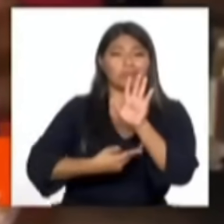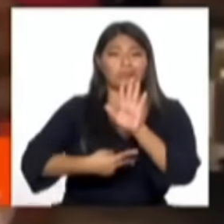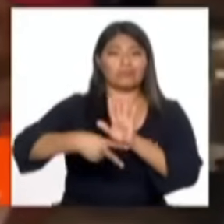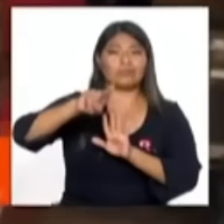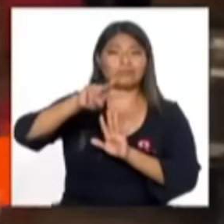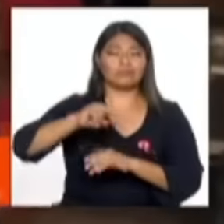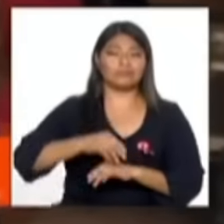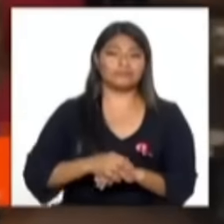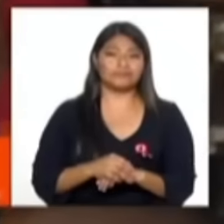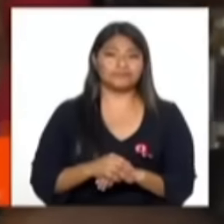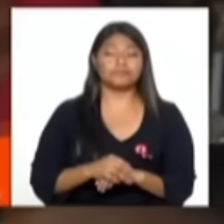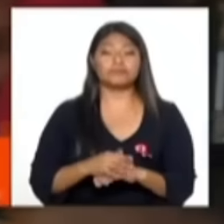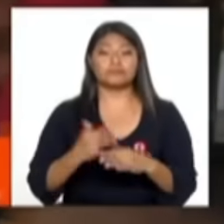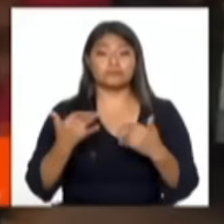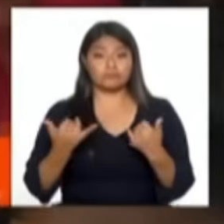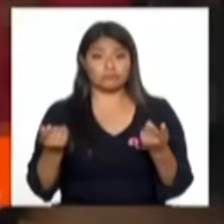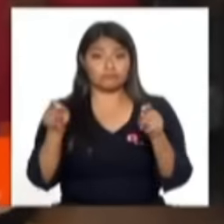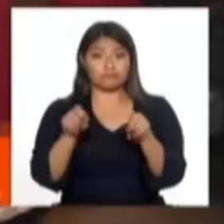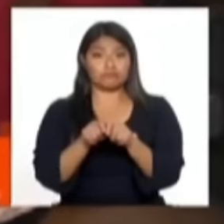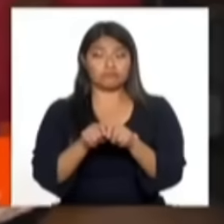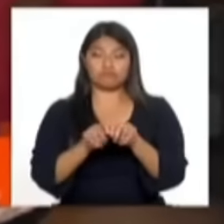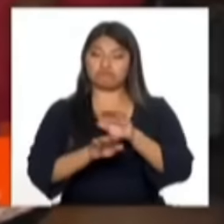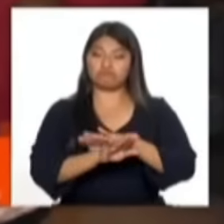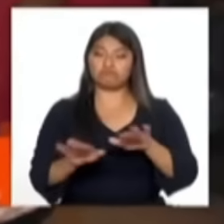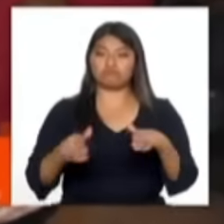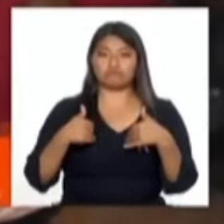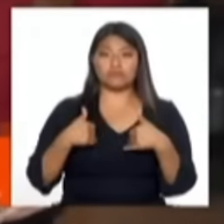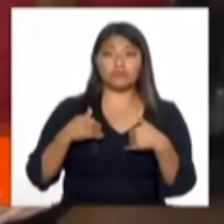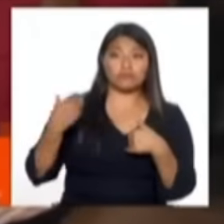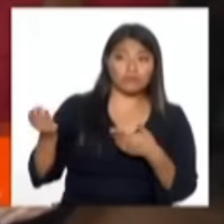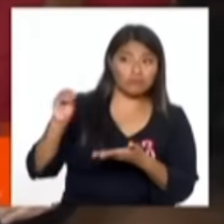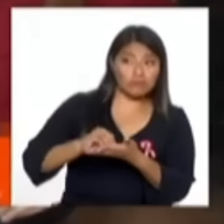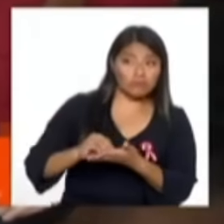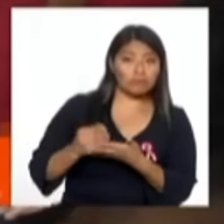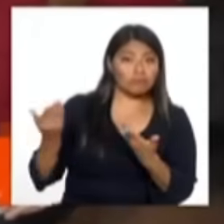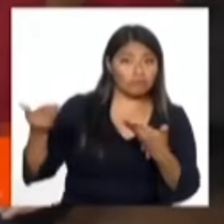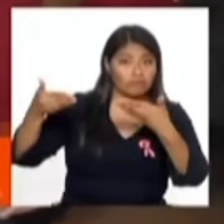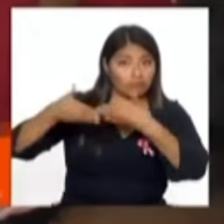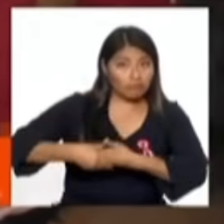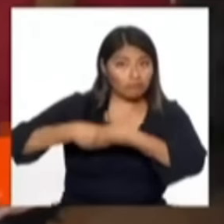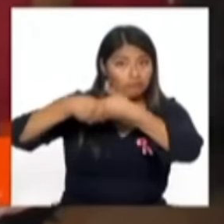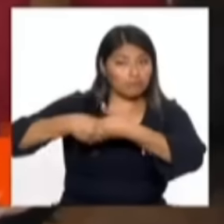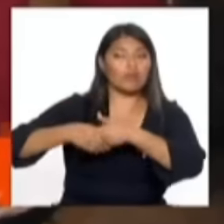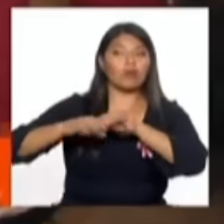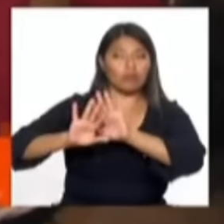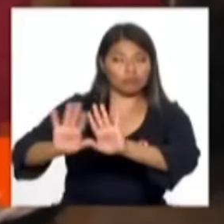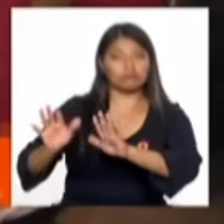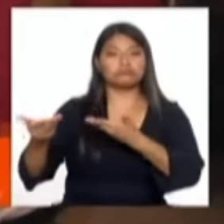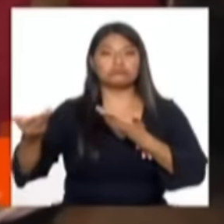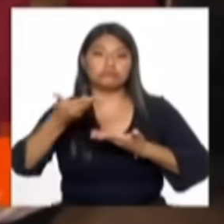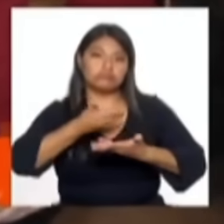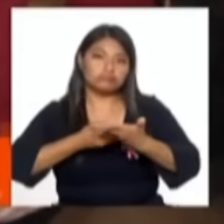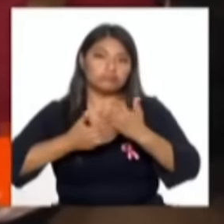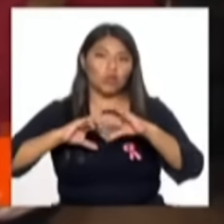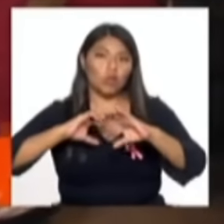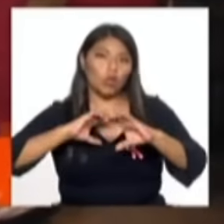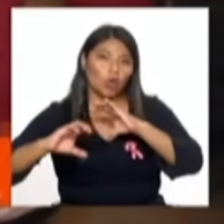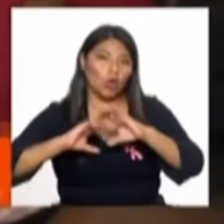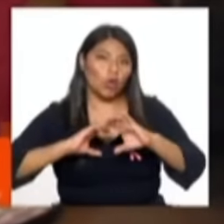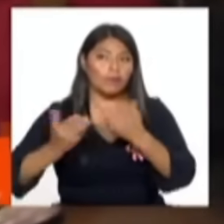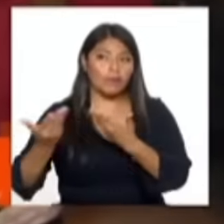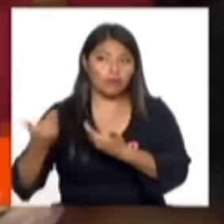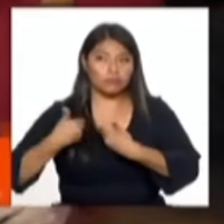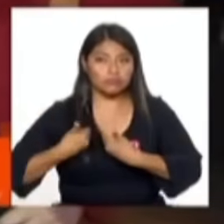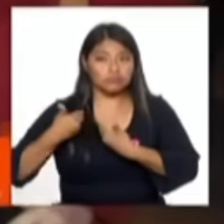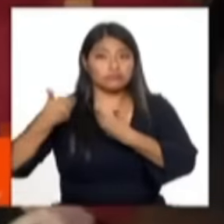el paro, el interesado en este caso es EMSA, en donde debe aperturar una mesa de trabajo para atendernos